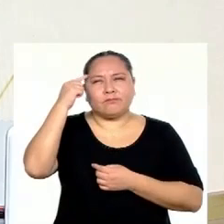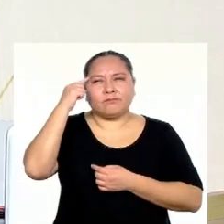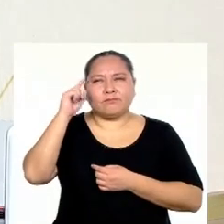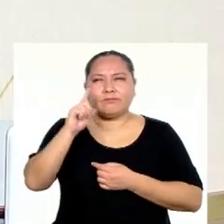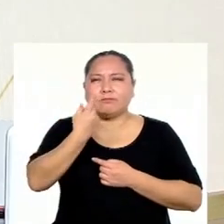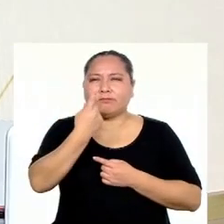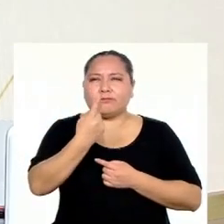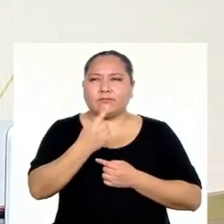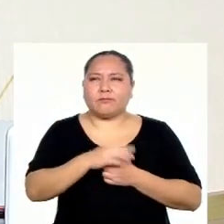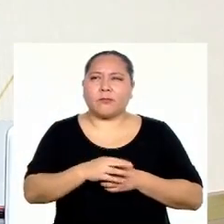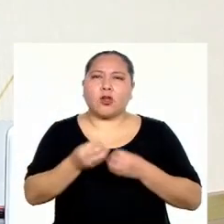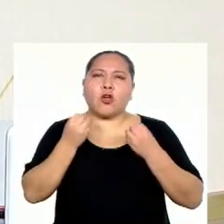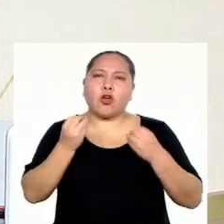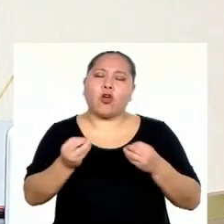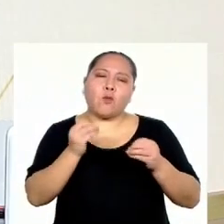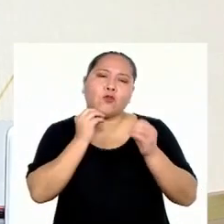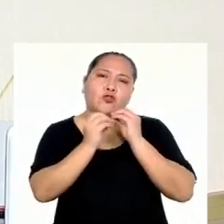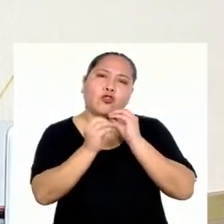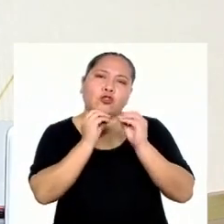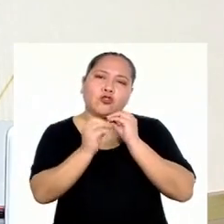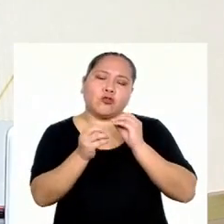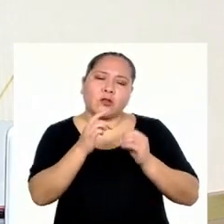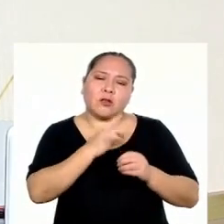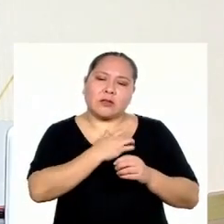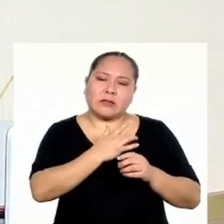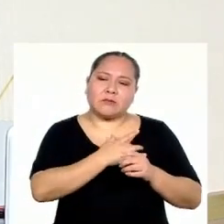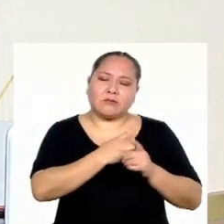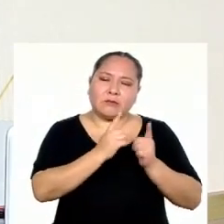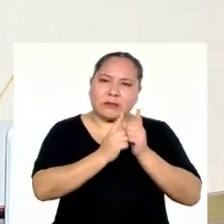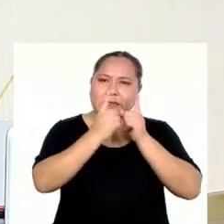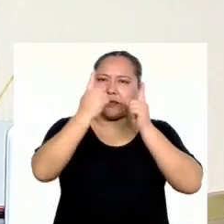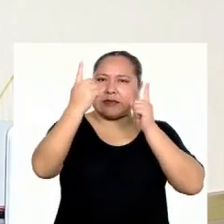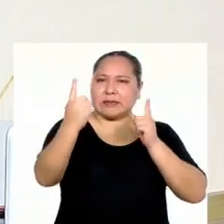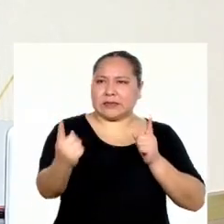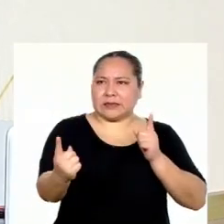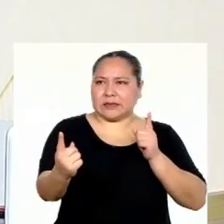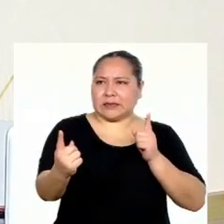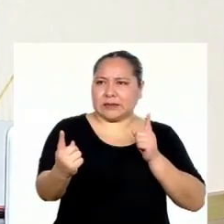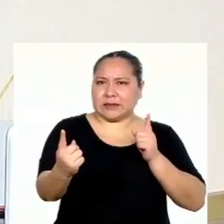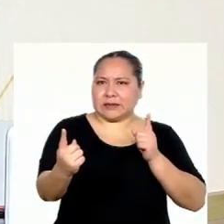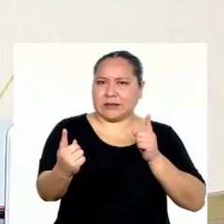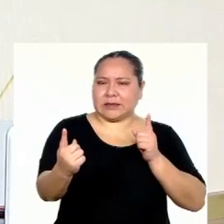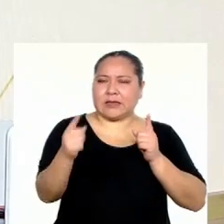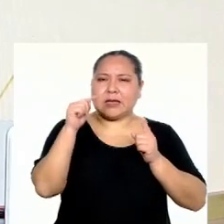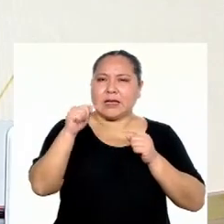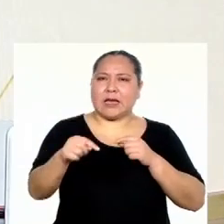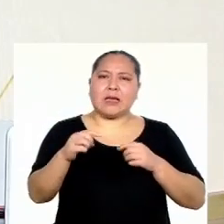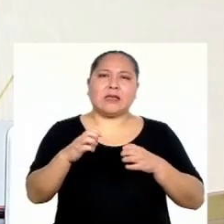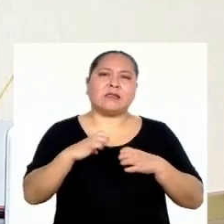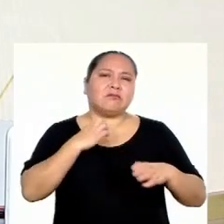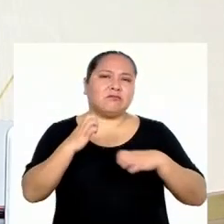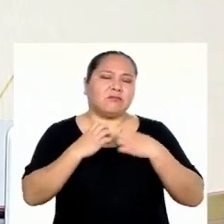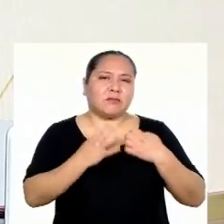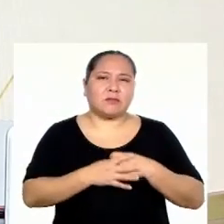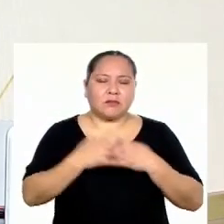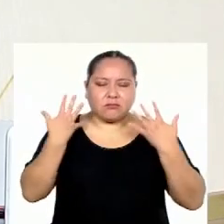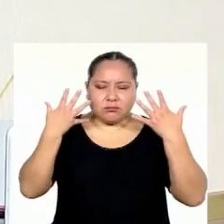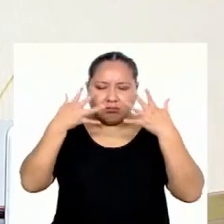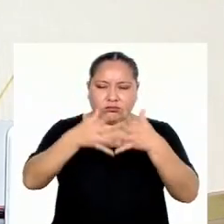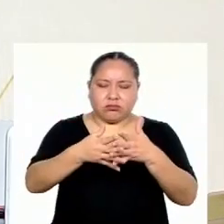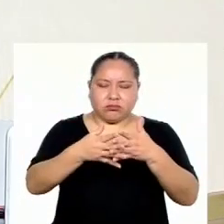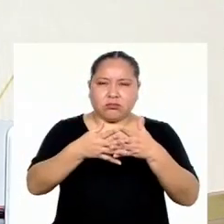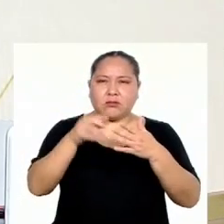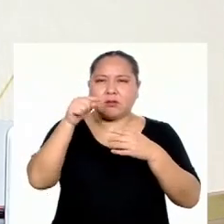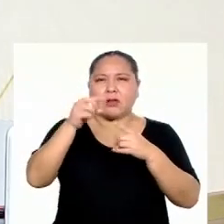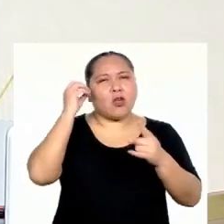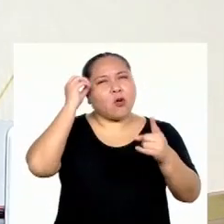opción, cómo sobrellevar el distanciamiento social con bienestar emocional, es más específica y se adecua al propósito, al destinatario